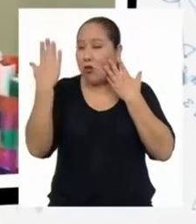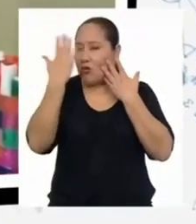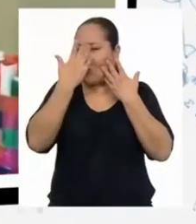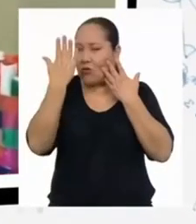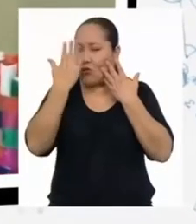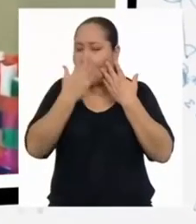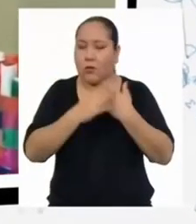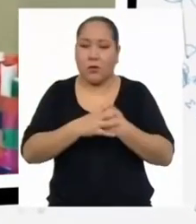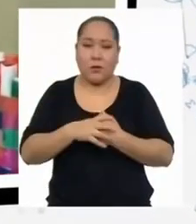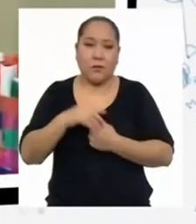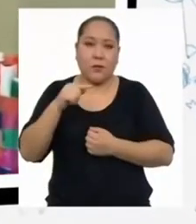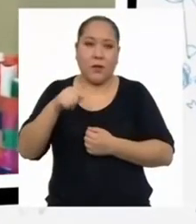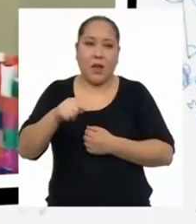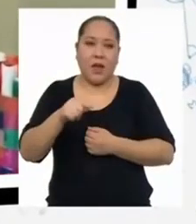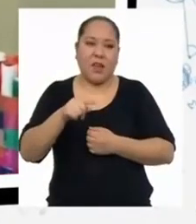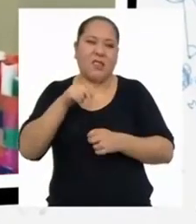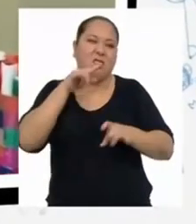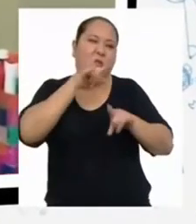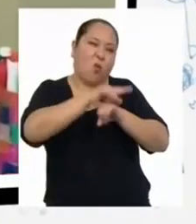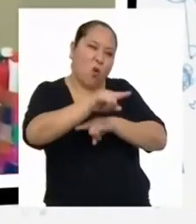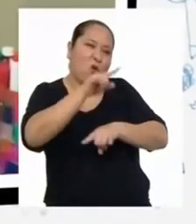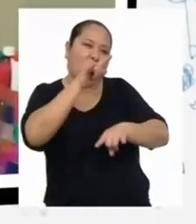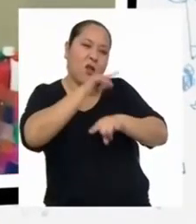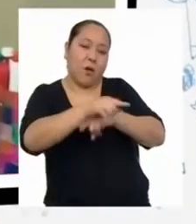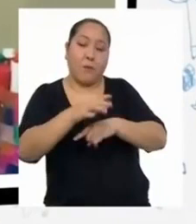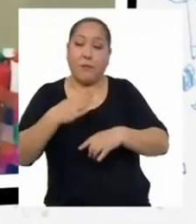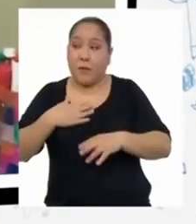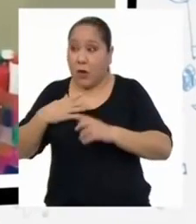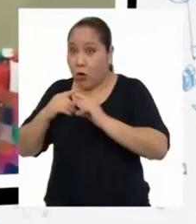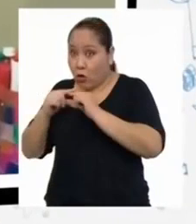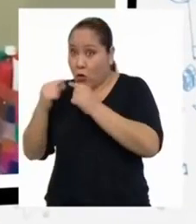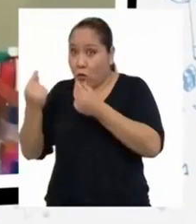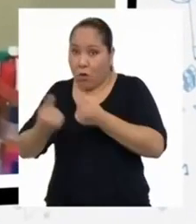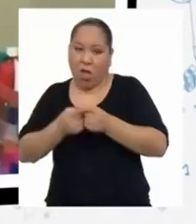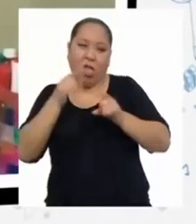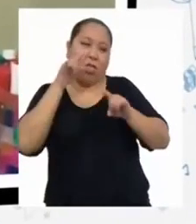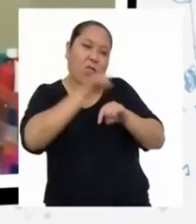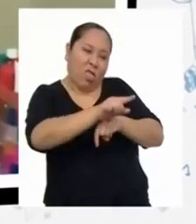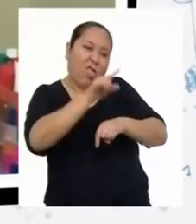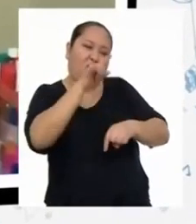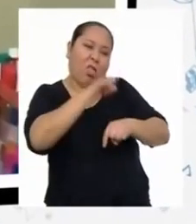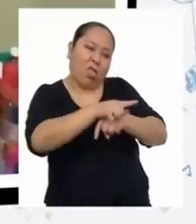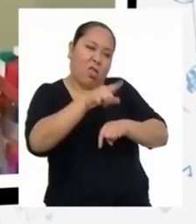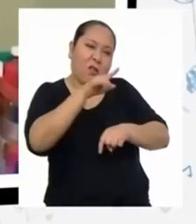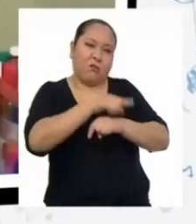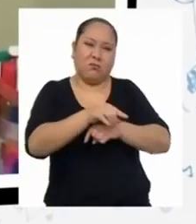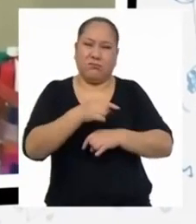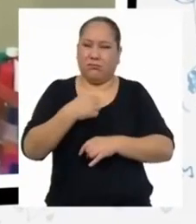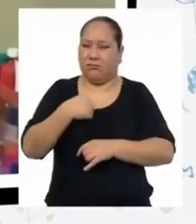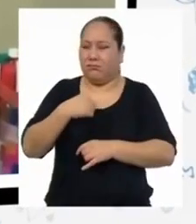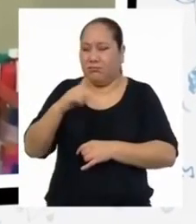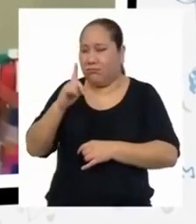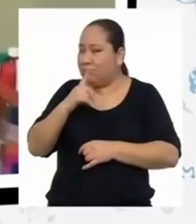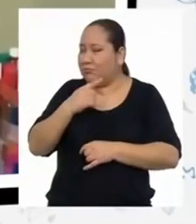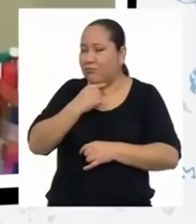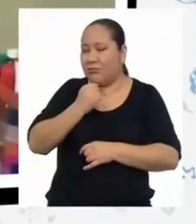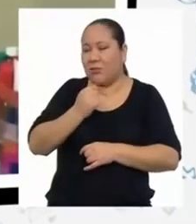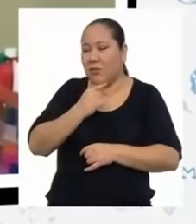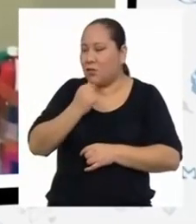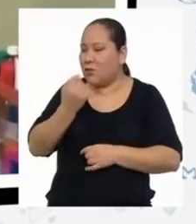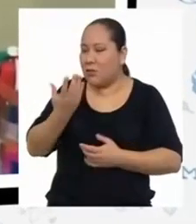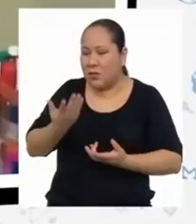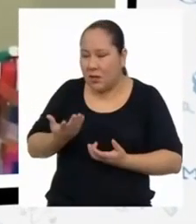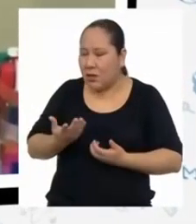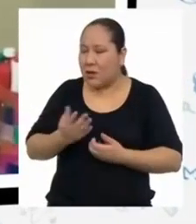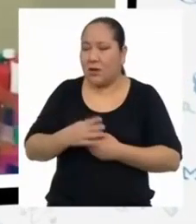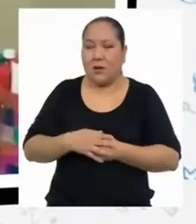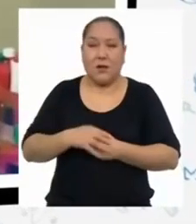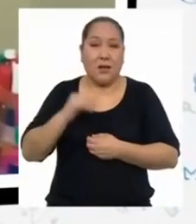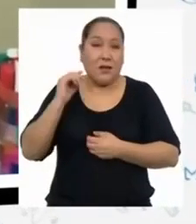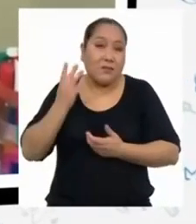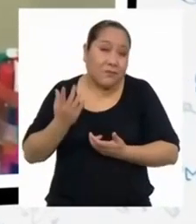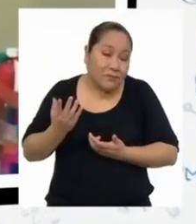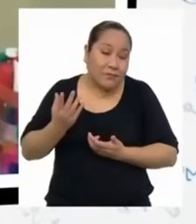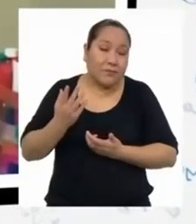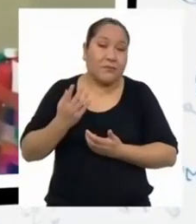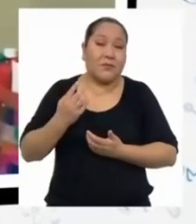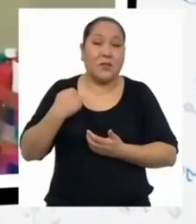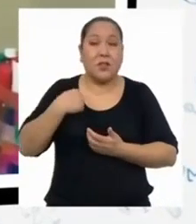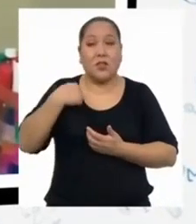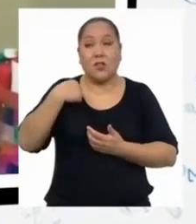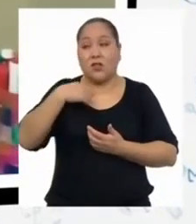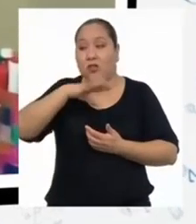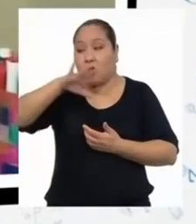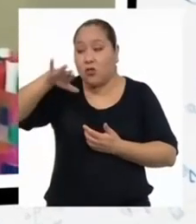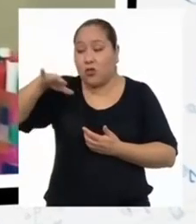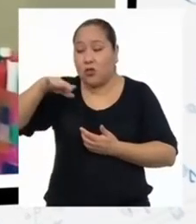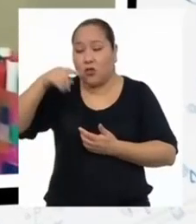como objeto de burla mi grupo de compañeros, y eso a mí no me gustó, me incomodó mucho. Entonces decidí buscar